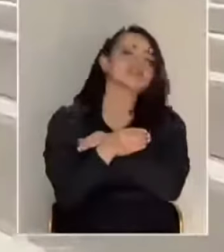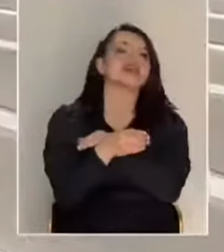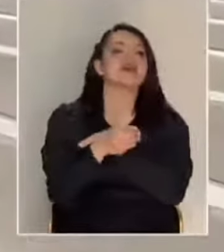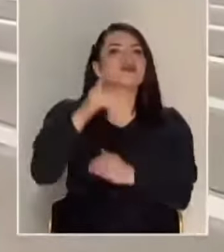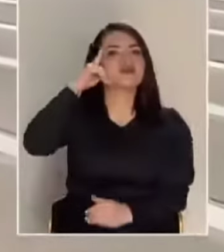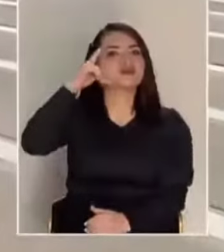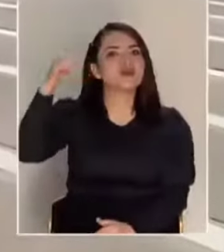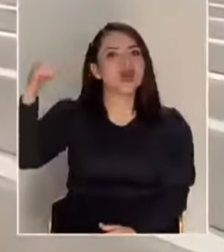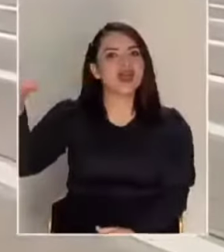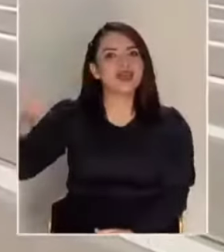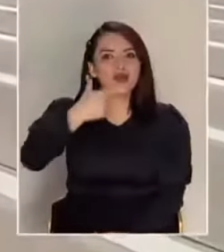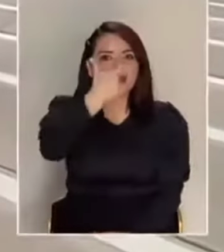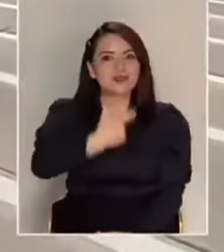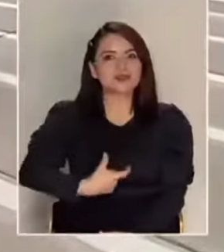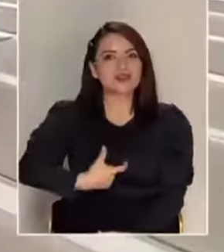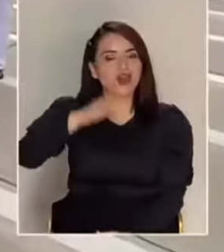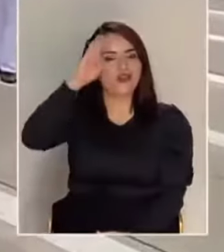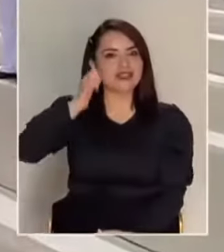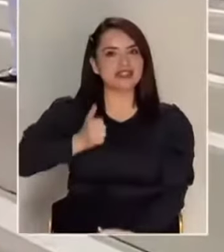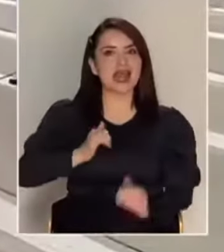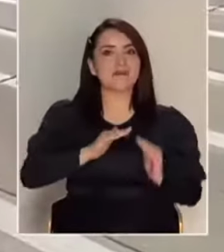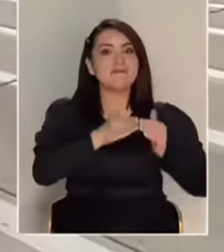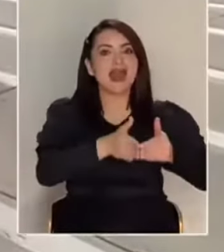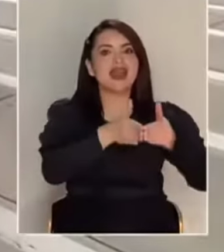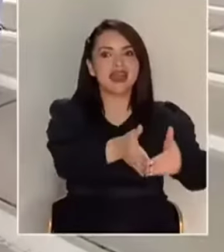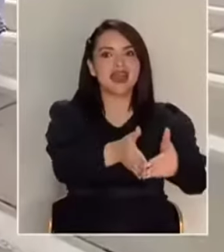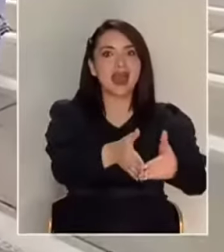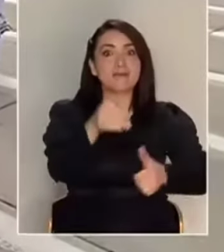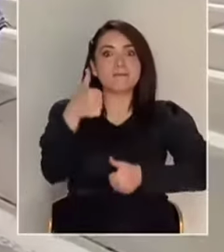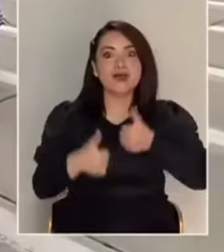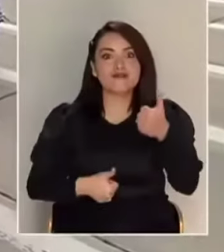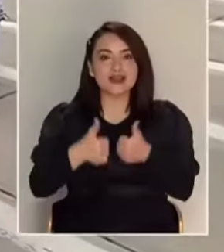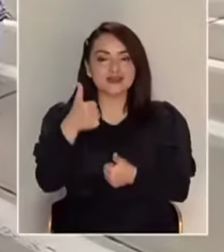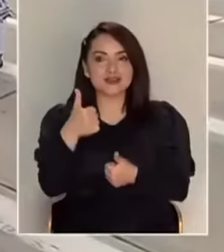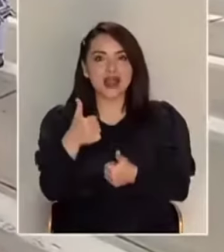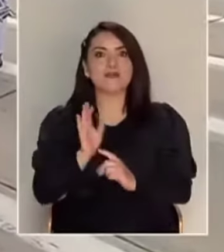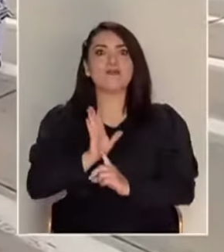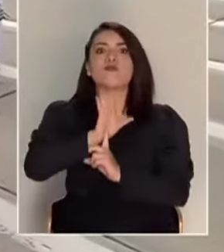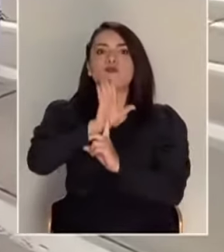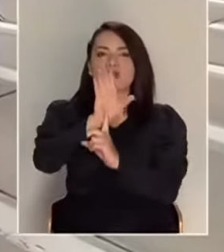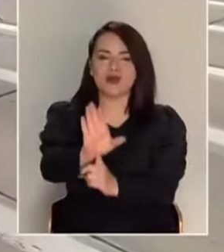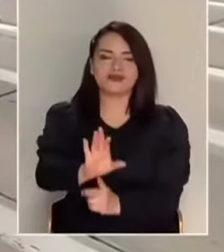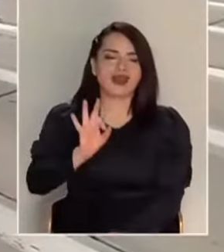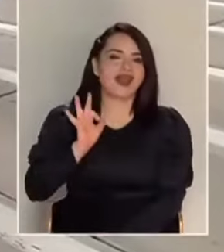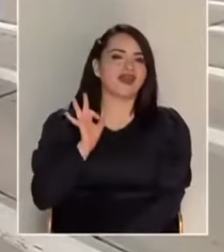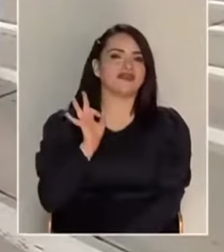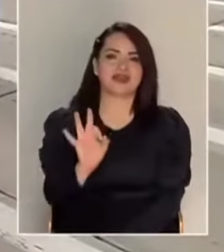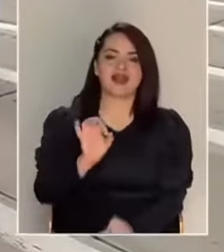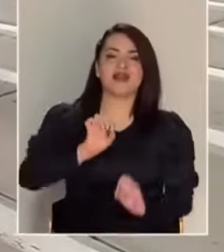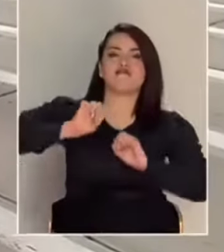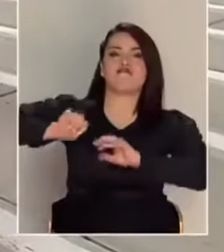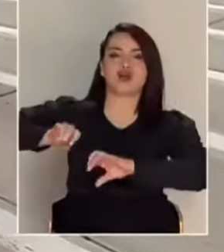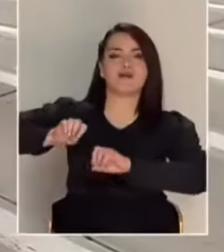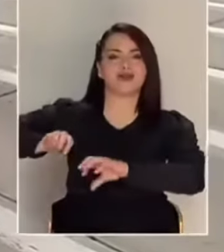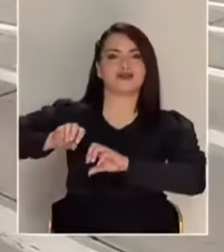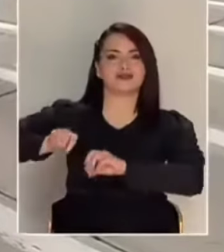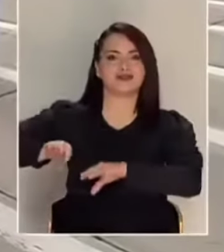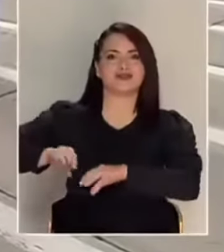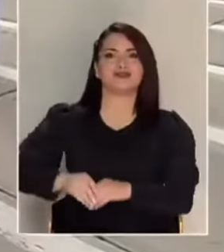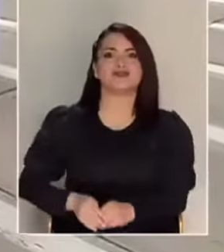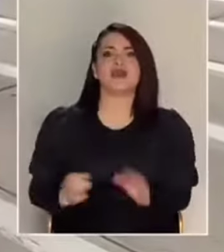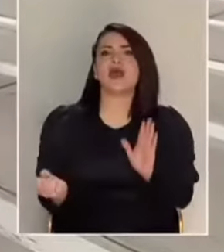ser oficiales de Marina y cuyo desempeño profesional ha demostrado la excelencia de la formación recibida, la que